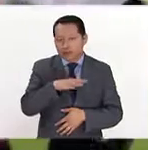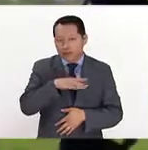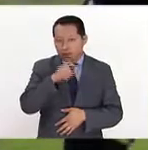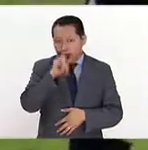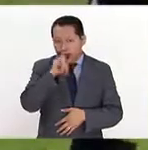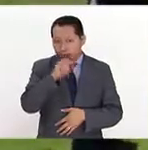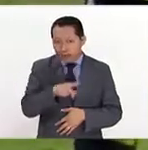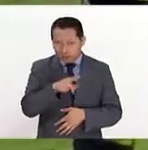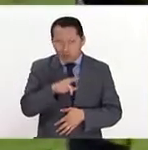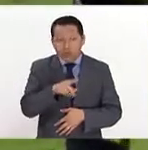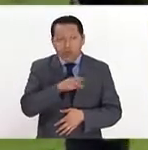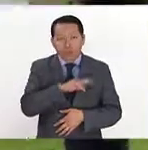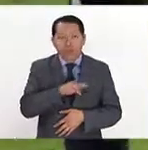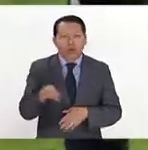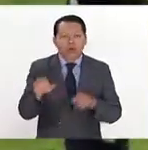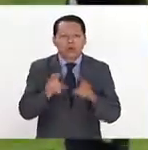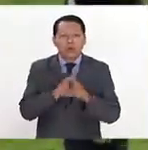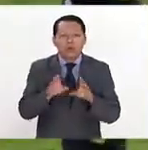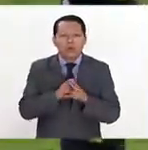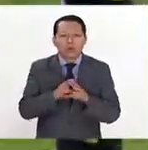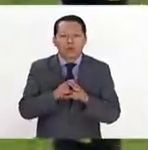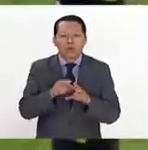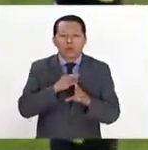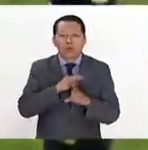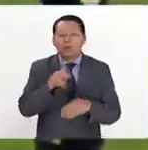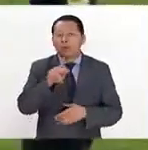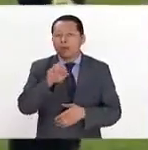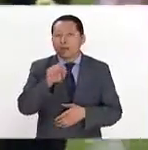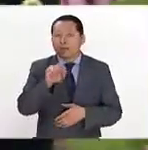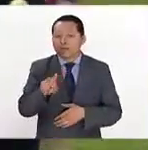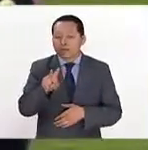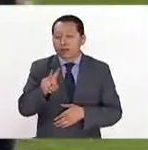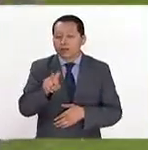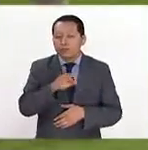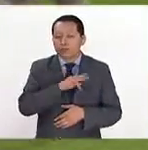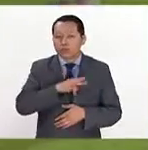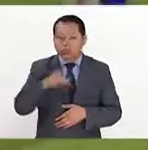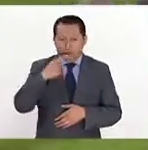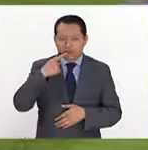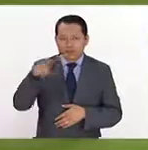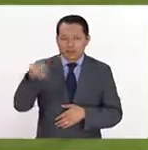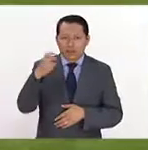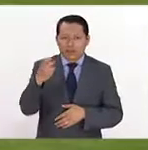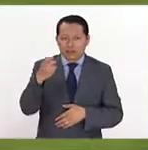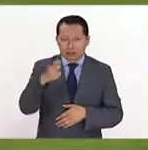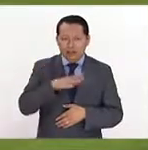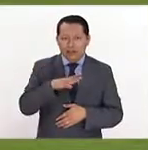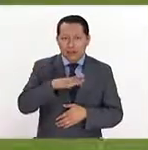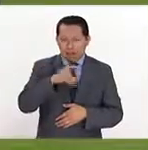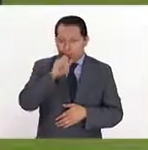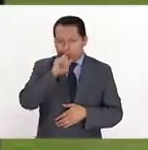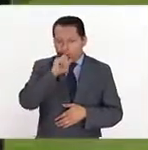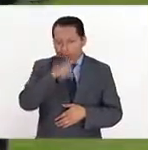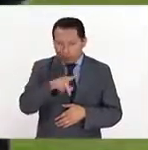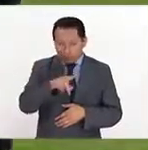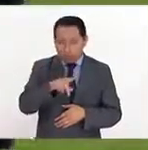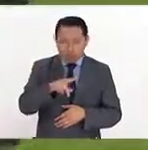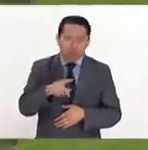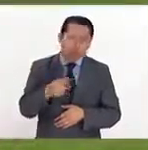el antebrazo, pues bueno, provocó que el PSV Eindhoven apelara a esta suspensión de 3 partidos.